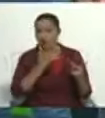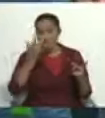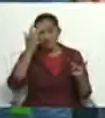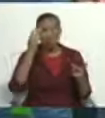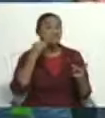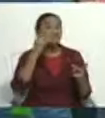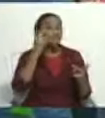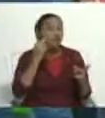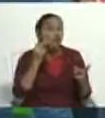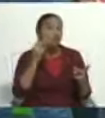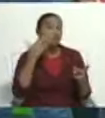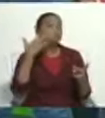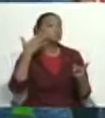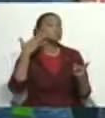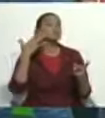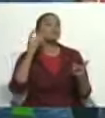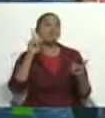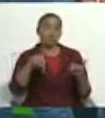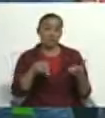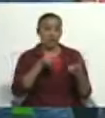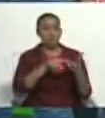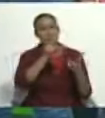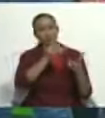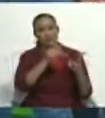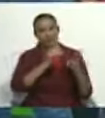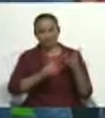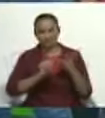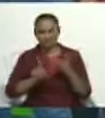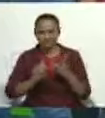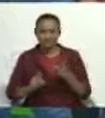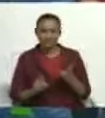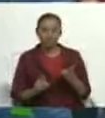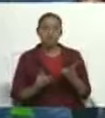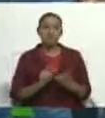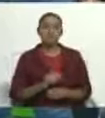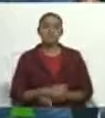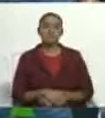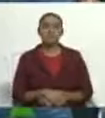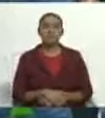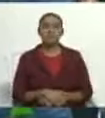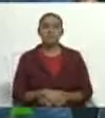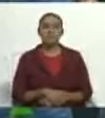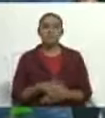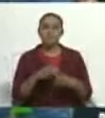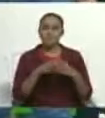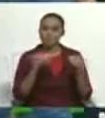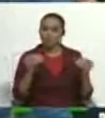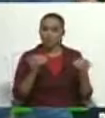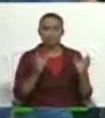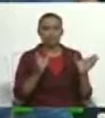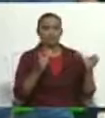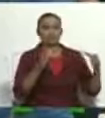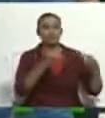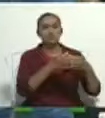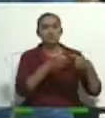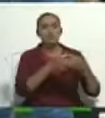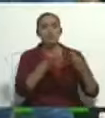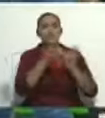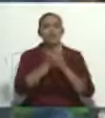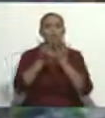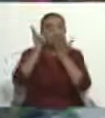hace con la sexodiversidad. También lo hace con los hermanos de los pueblos originarios, los hermanos